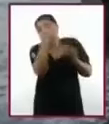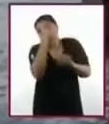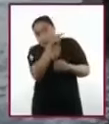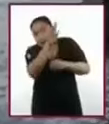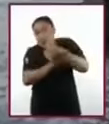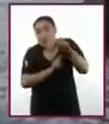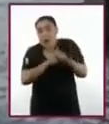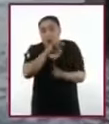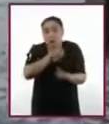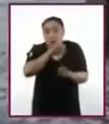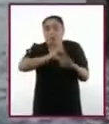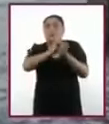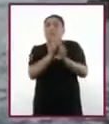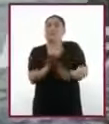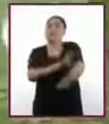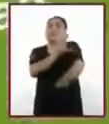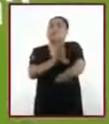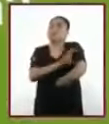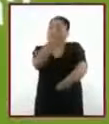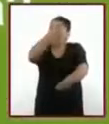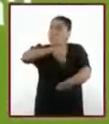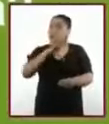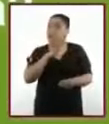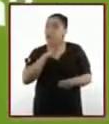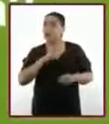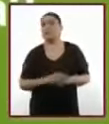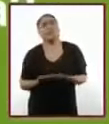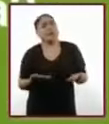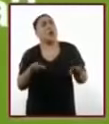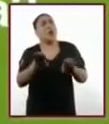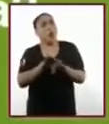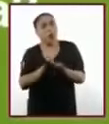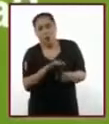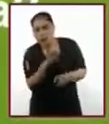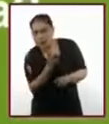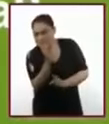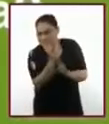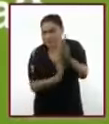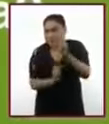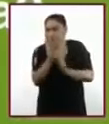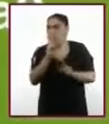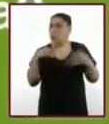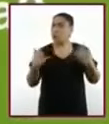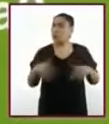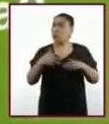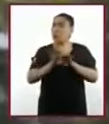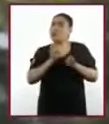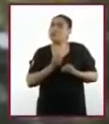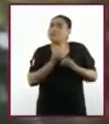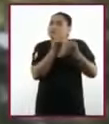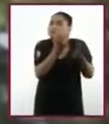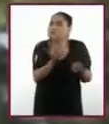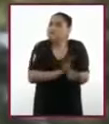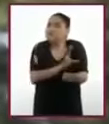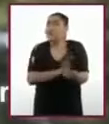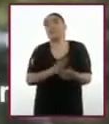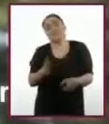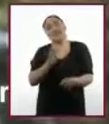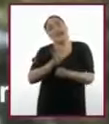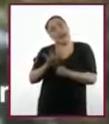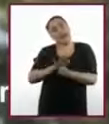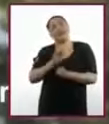necesaria para desarrollarse. Pero, ¿cómo es que dichos organismos otorgan este regalo de vida? A través de